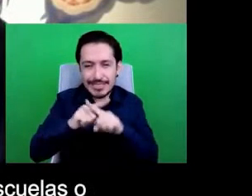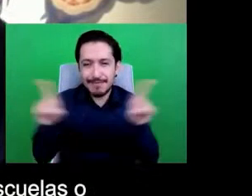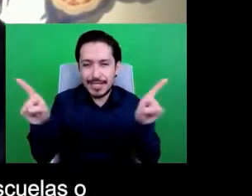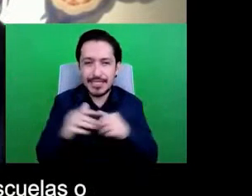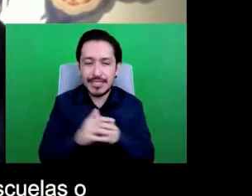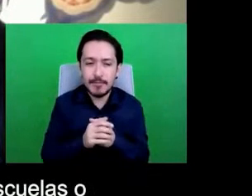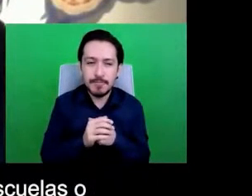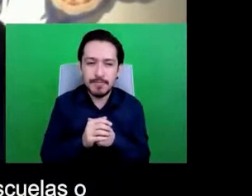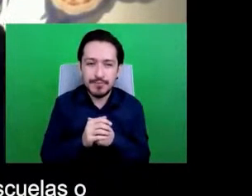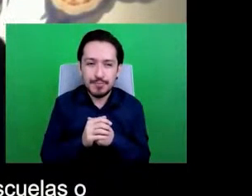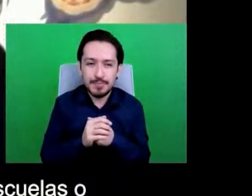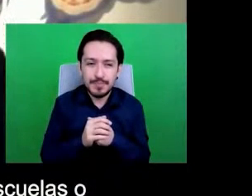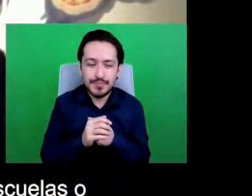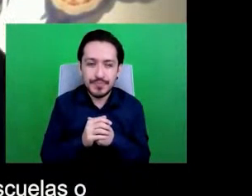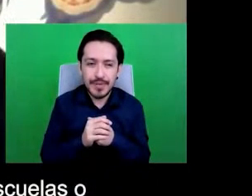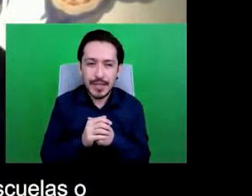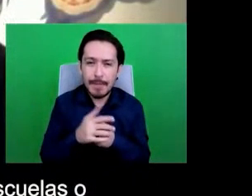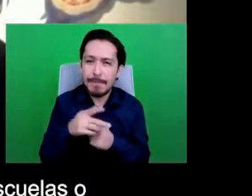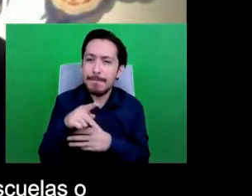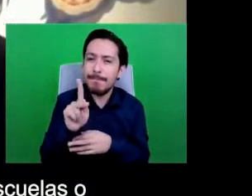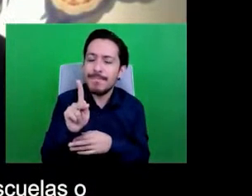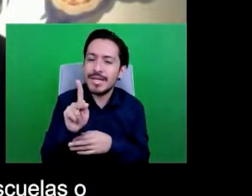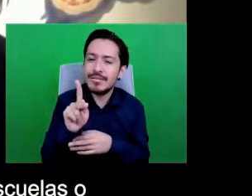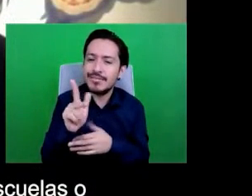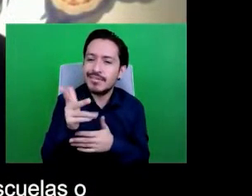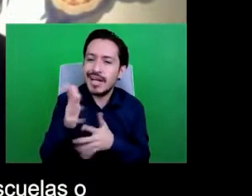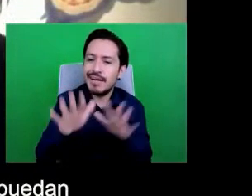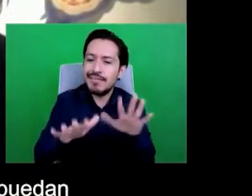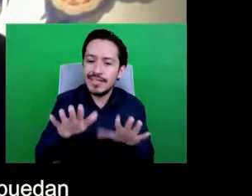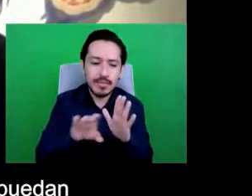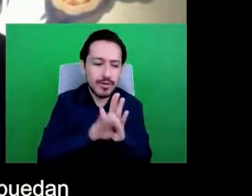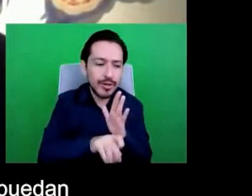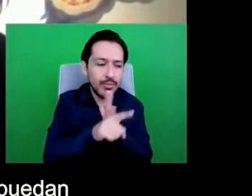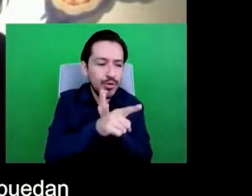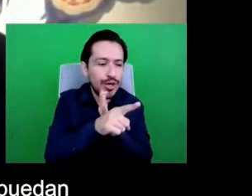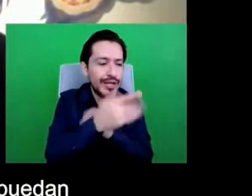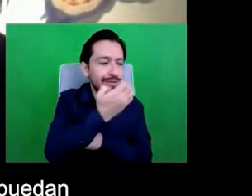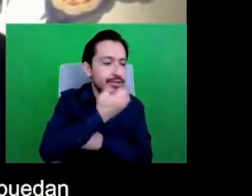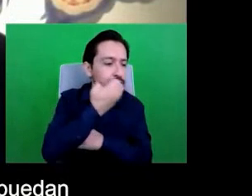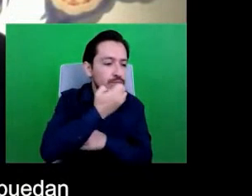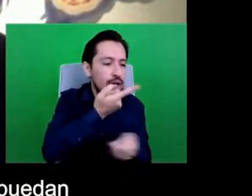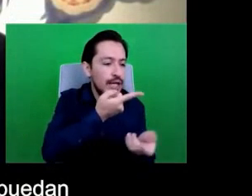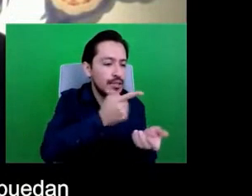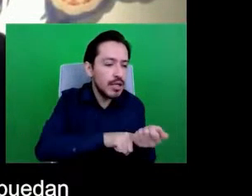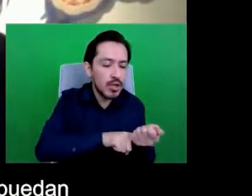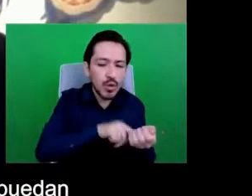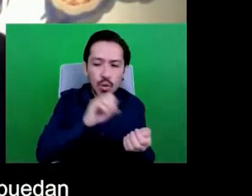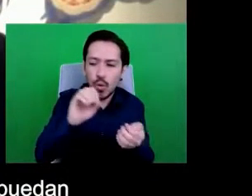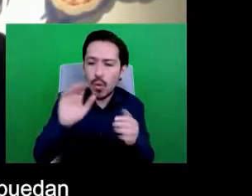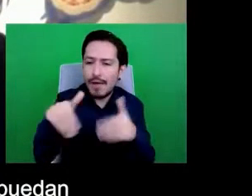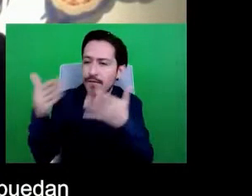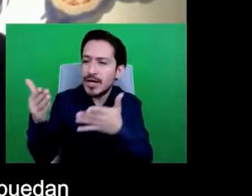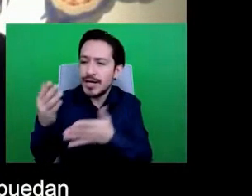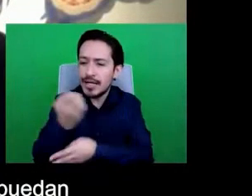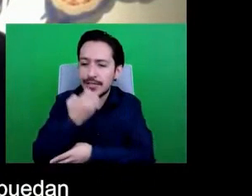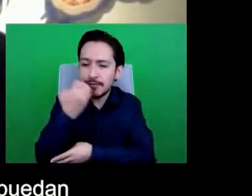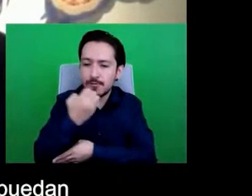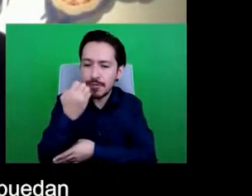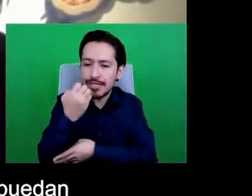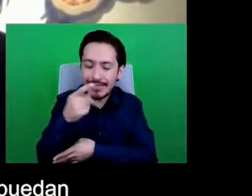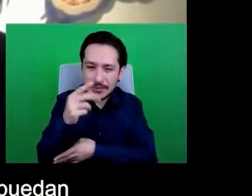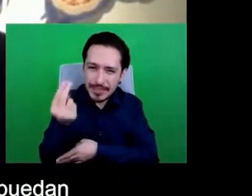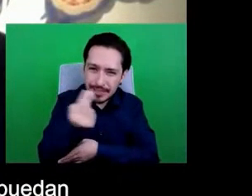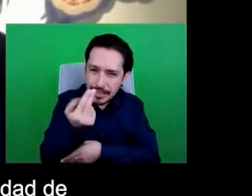creo que ya sea que suceda dentro de las escuelas o fuera de las escuelas, hay que encontrar formas en las que los jóvenes puedan expresar